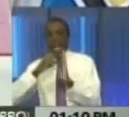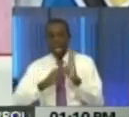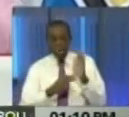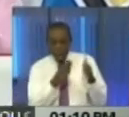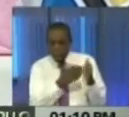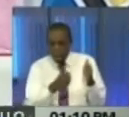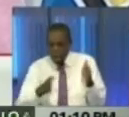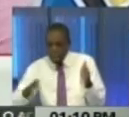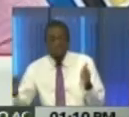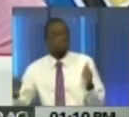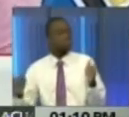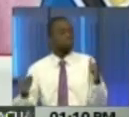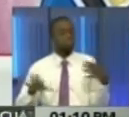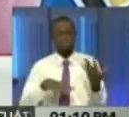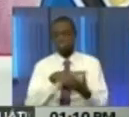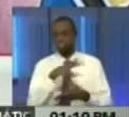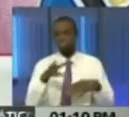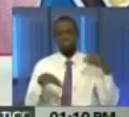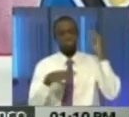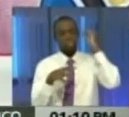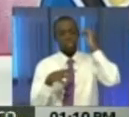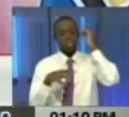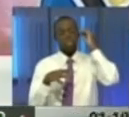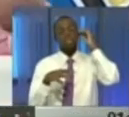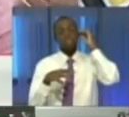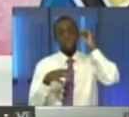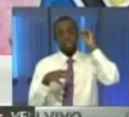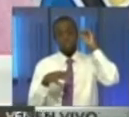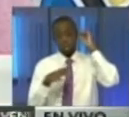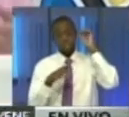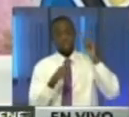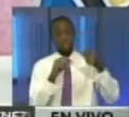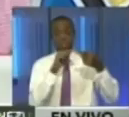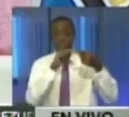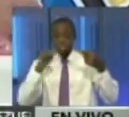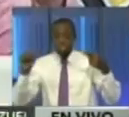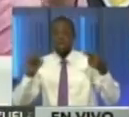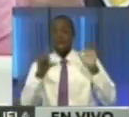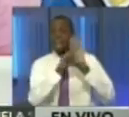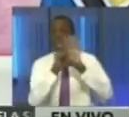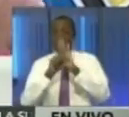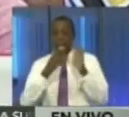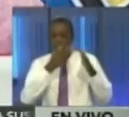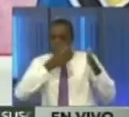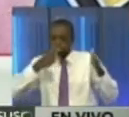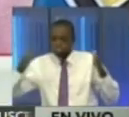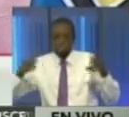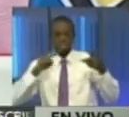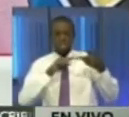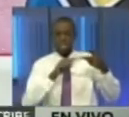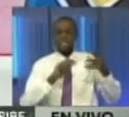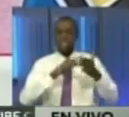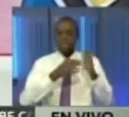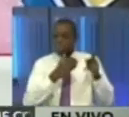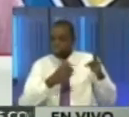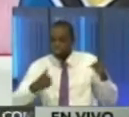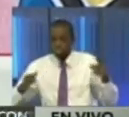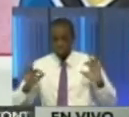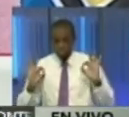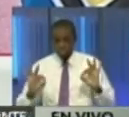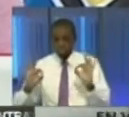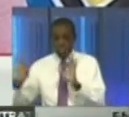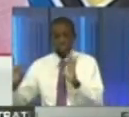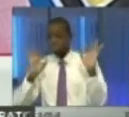que garantizan que los procesos electorales se puedan dar de una manera tranquila, segura, transparente y sobre